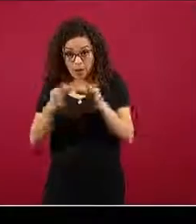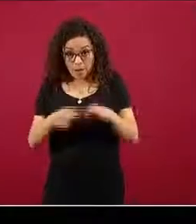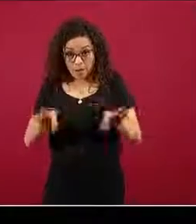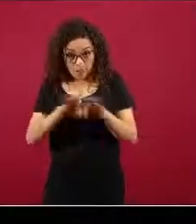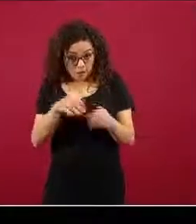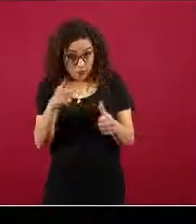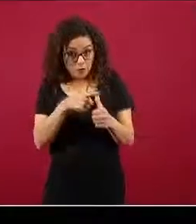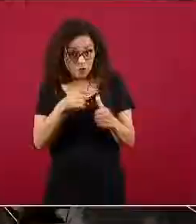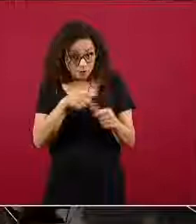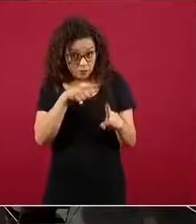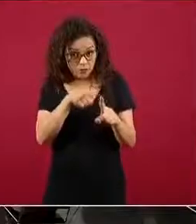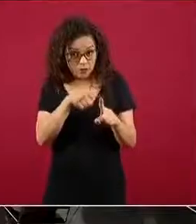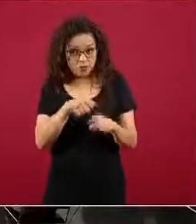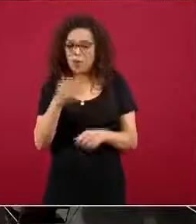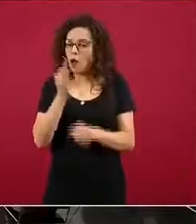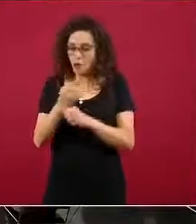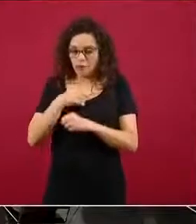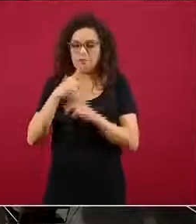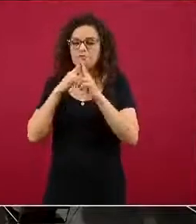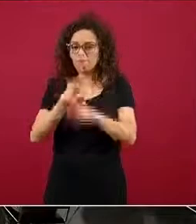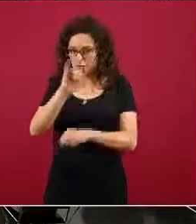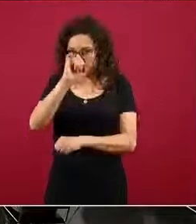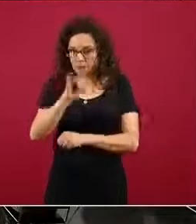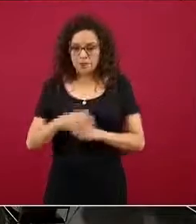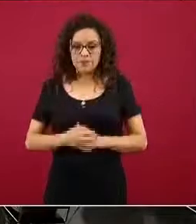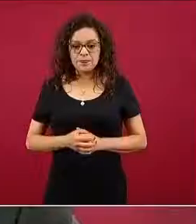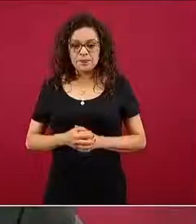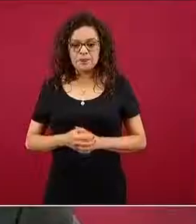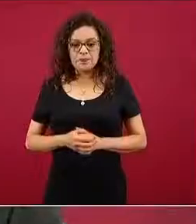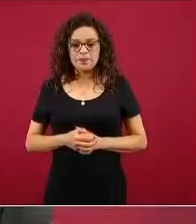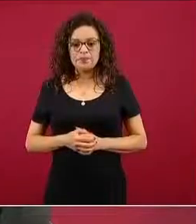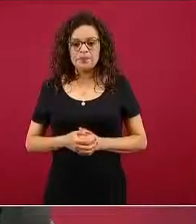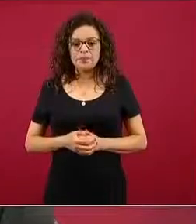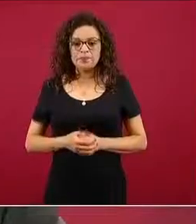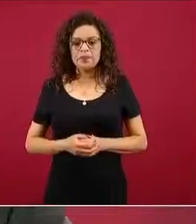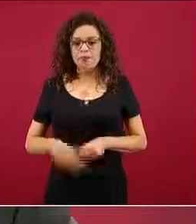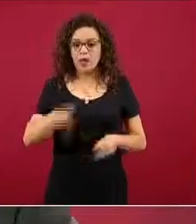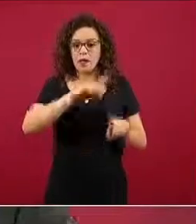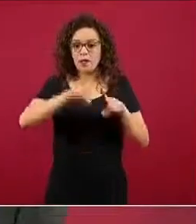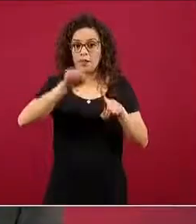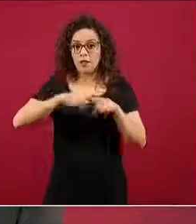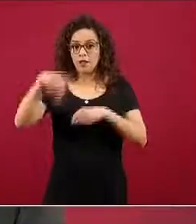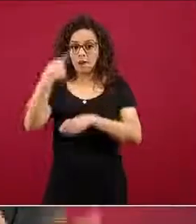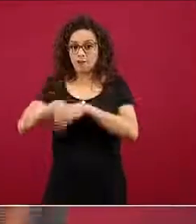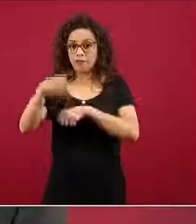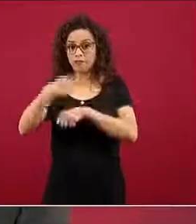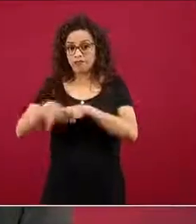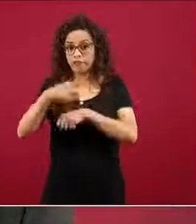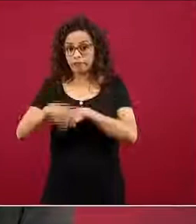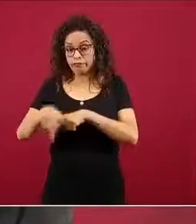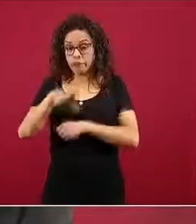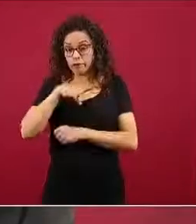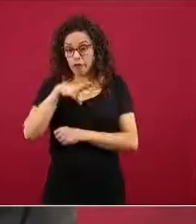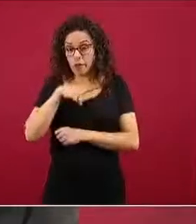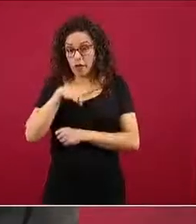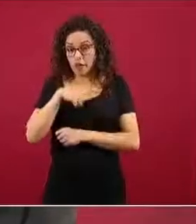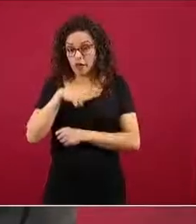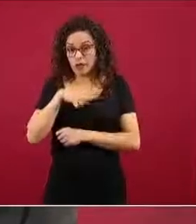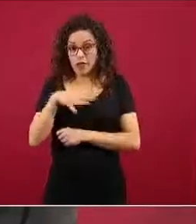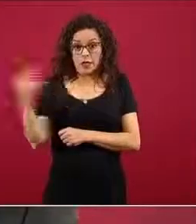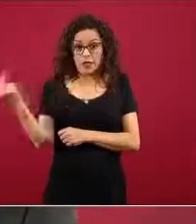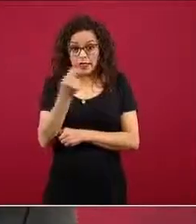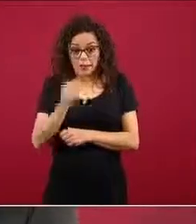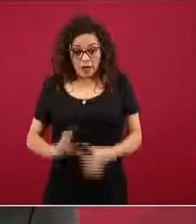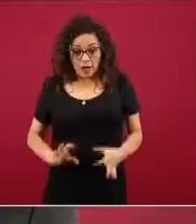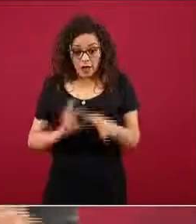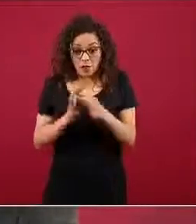pregunta. Sí, la respondo de una vez. Sí. En general, el personal de salud tiene distintos riesgos de exposición que no tienen necesariamente